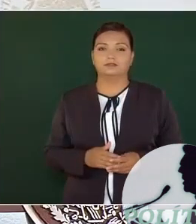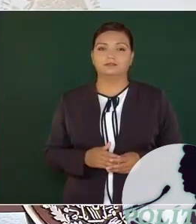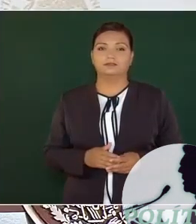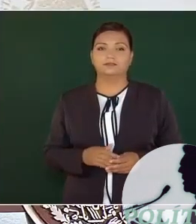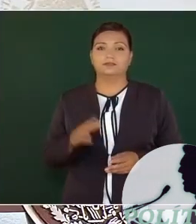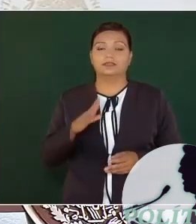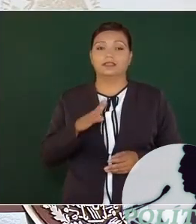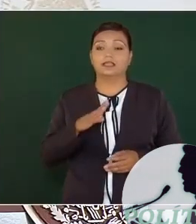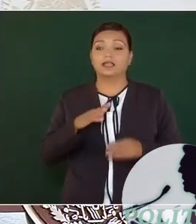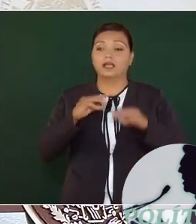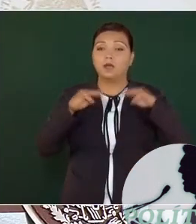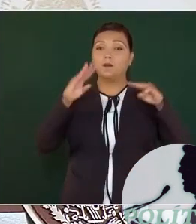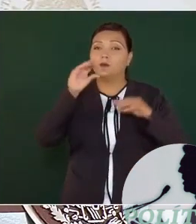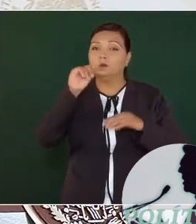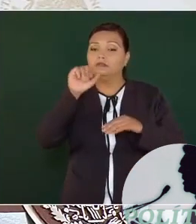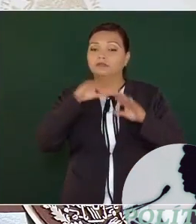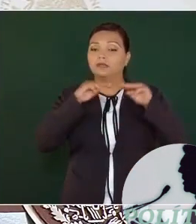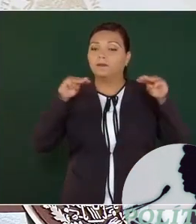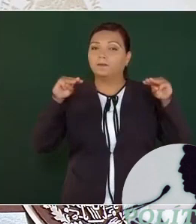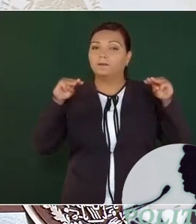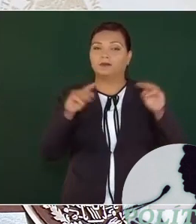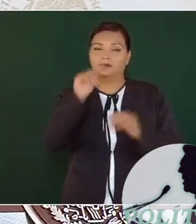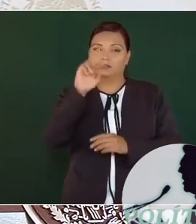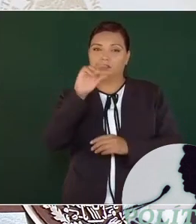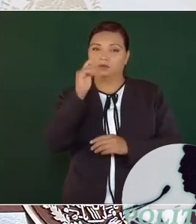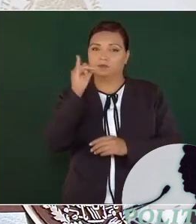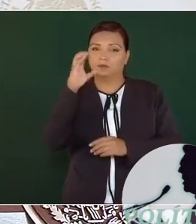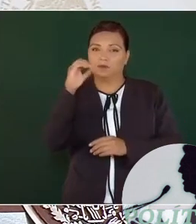en la costa, en el trópico,